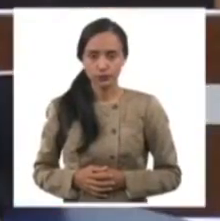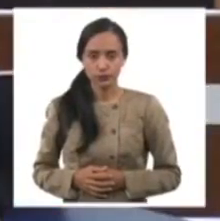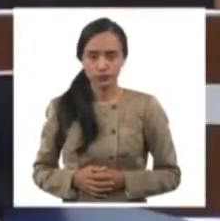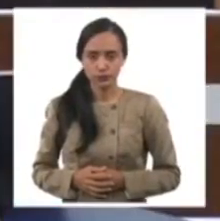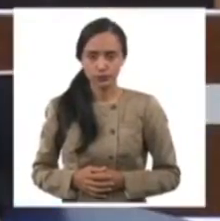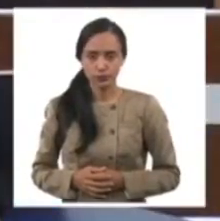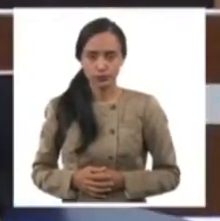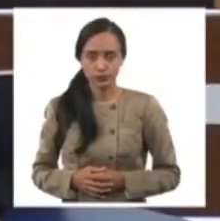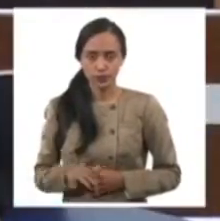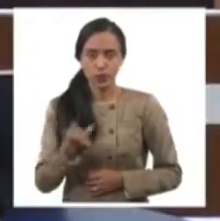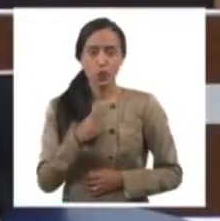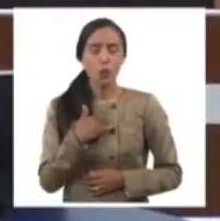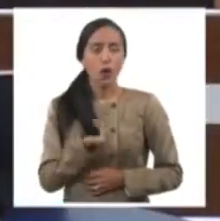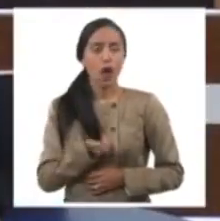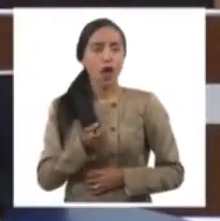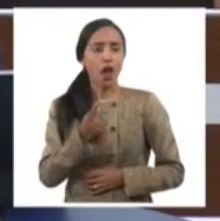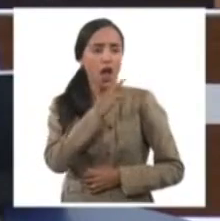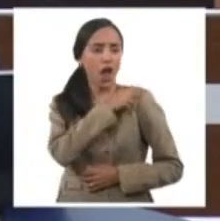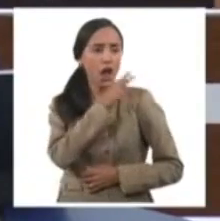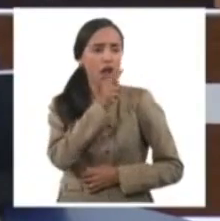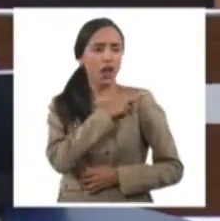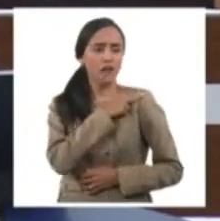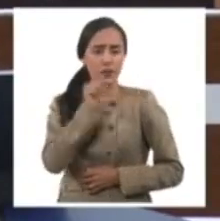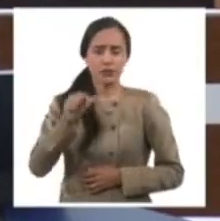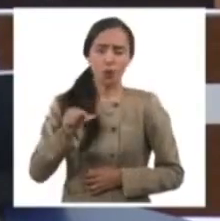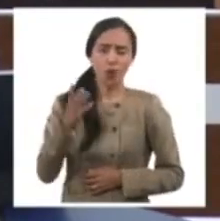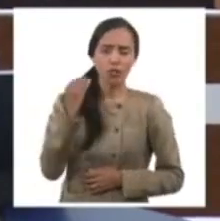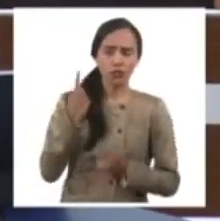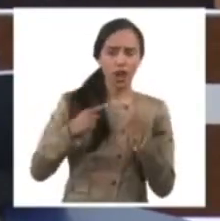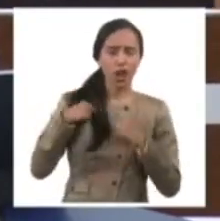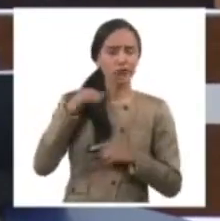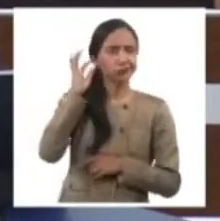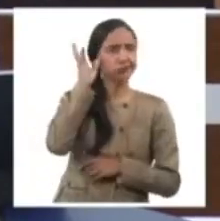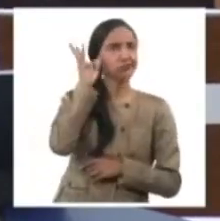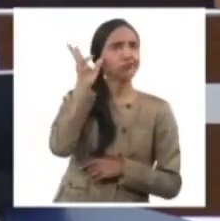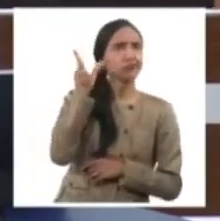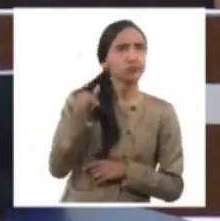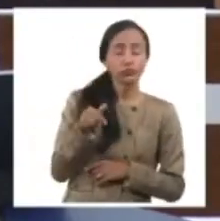en ningún dirigente, en ninguno de los escenarios, en ninguno de los ámbitos